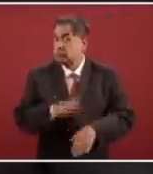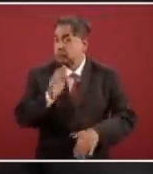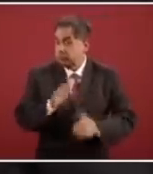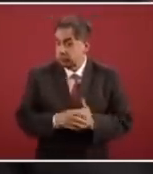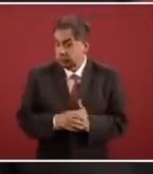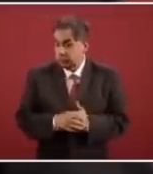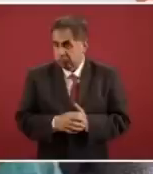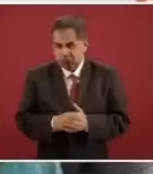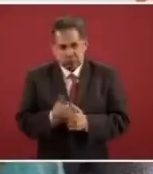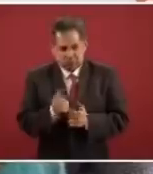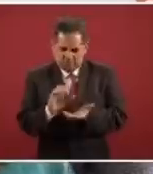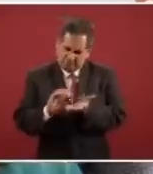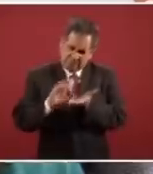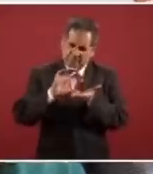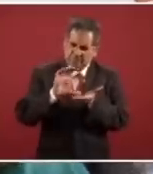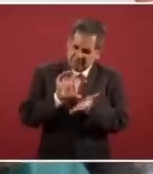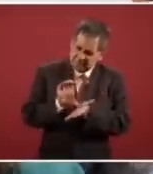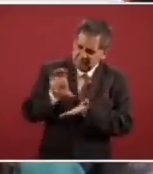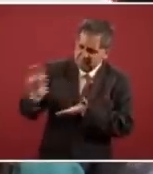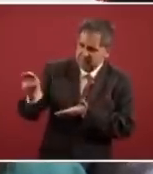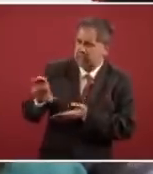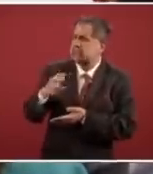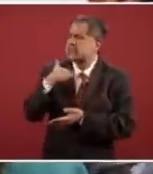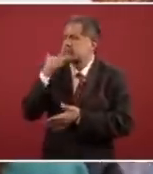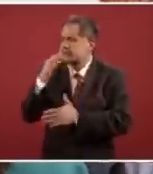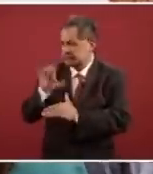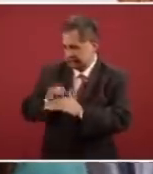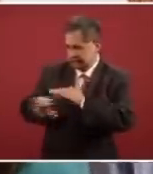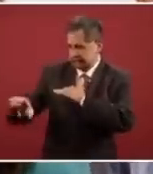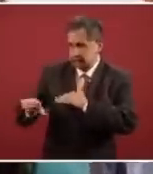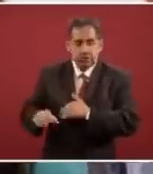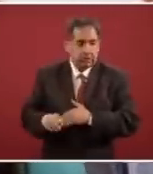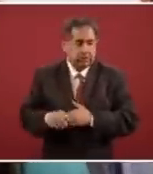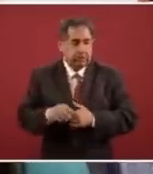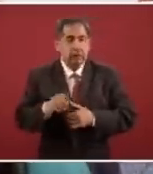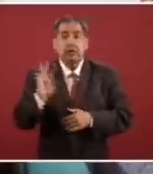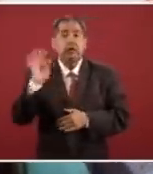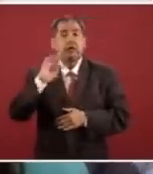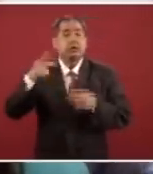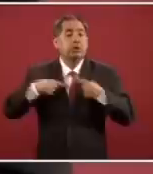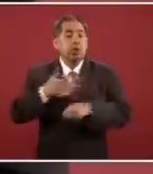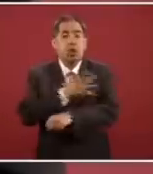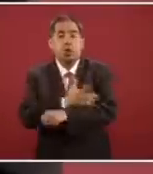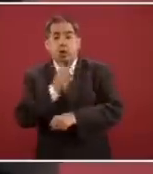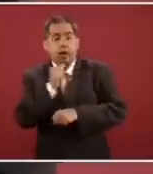Ahora son más fuertes. Entonces, una gente sin principios, sin ideales,